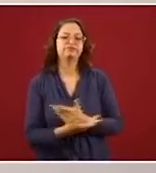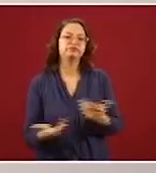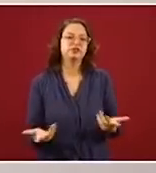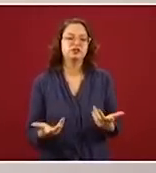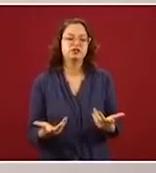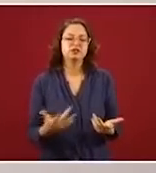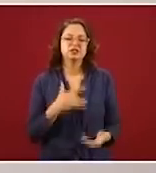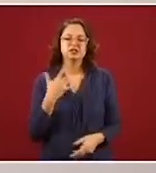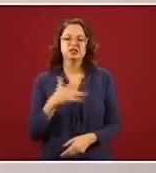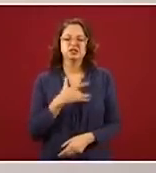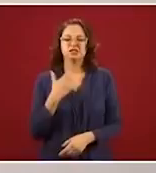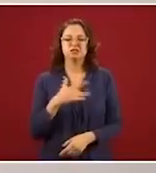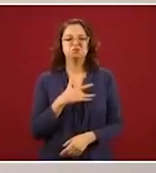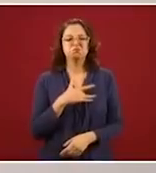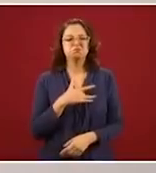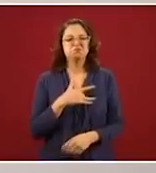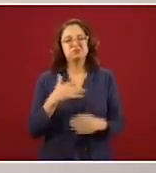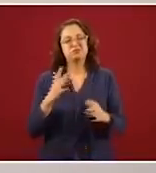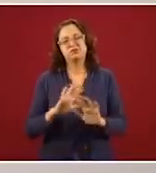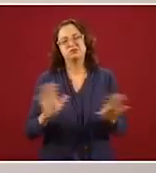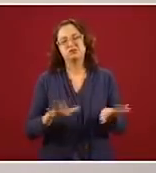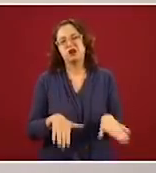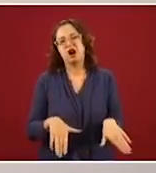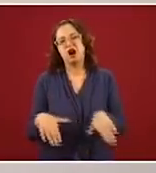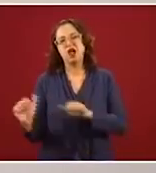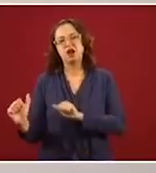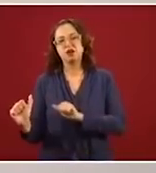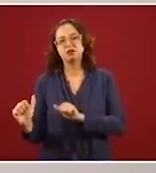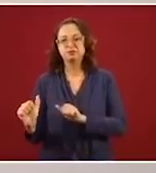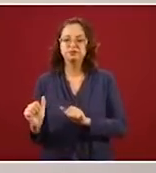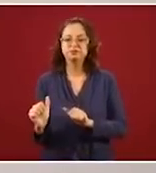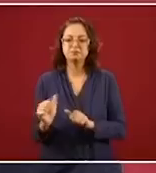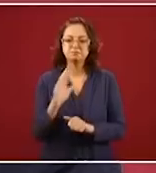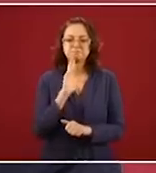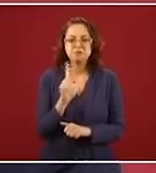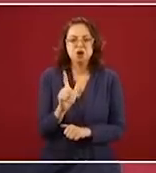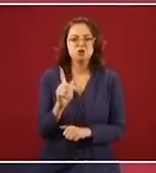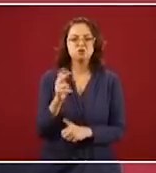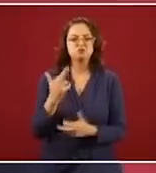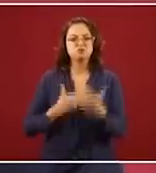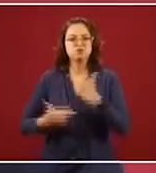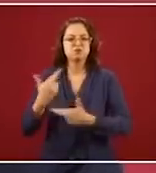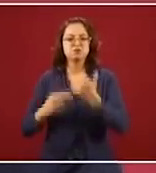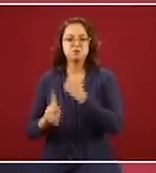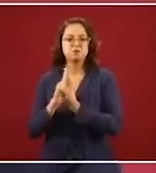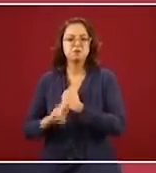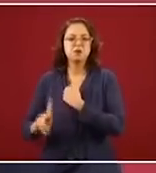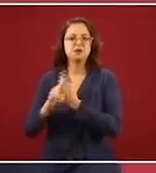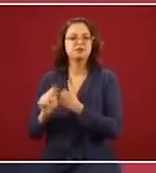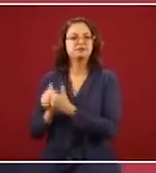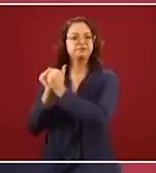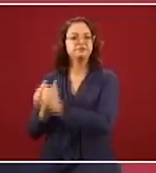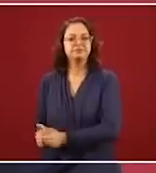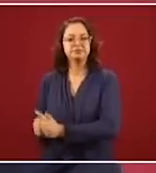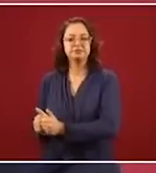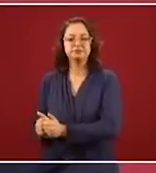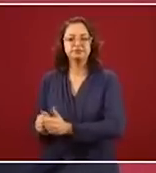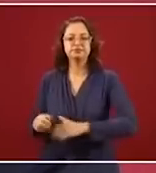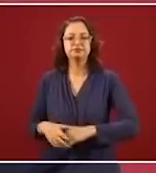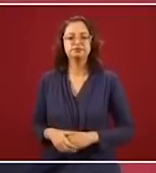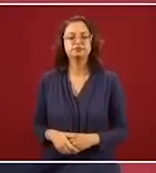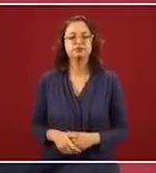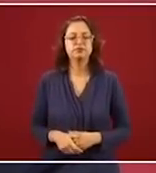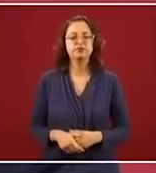desistieron y voluntariamente están regresando. Ayer regresaron